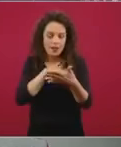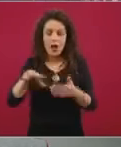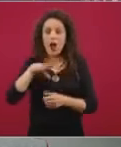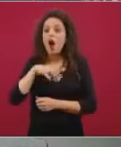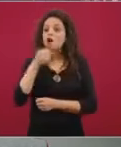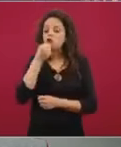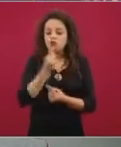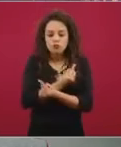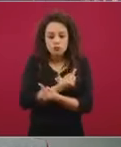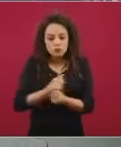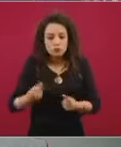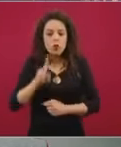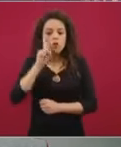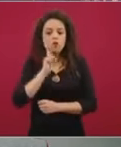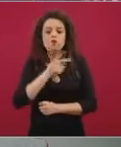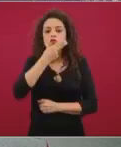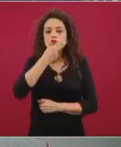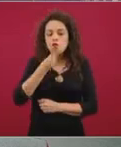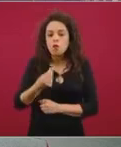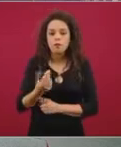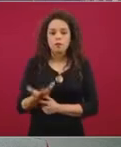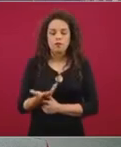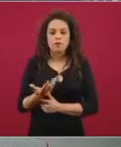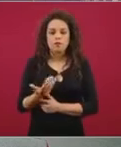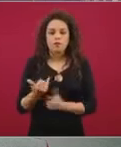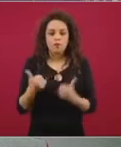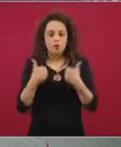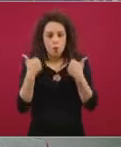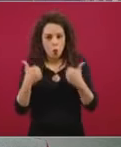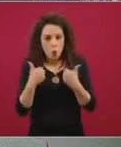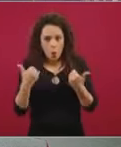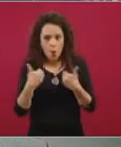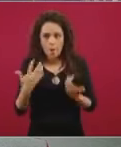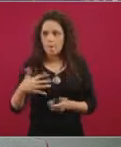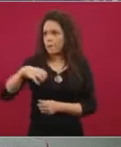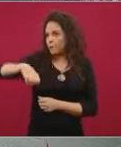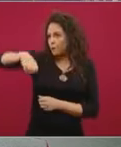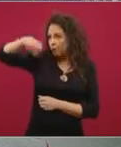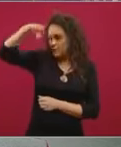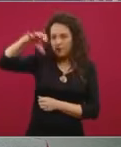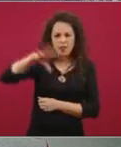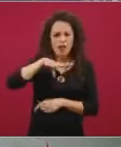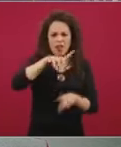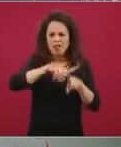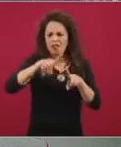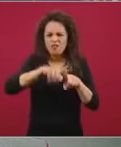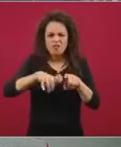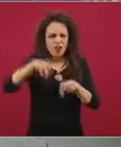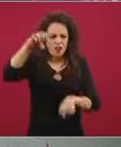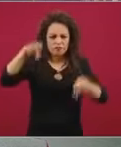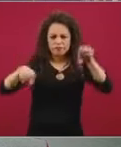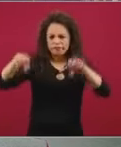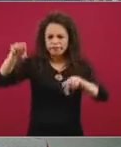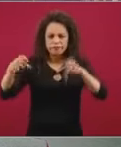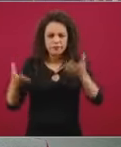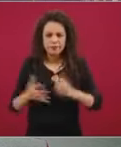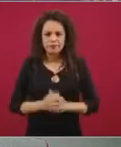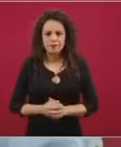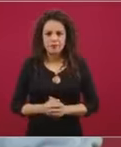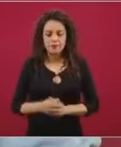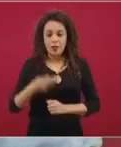niñas, adultos, adolescentes, etcétera, hay personas de todas las edades y lo que los junta es un